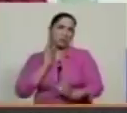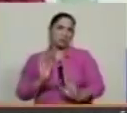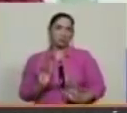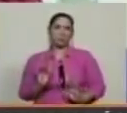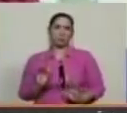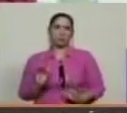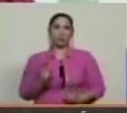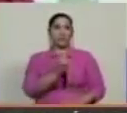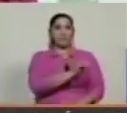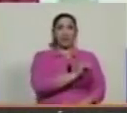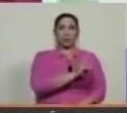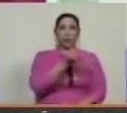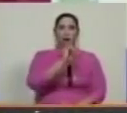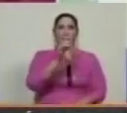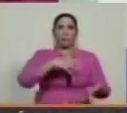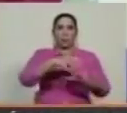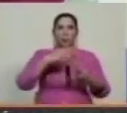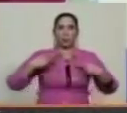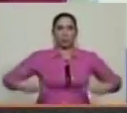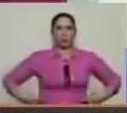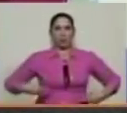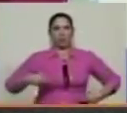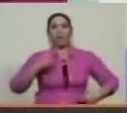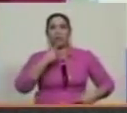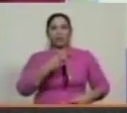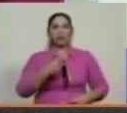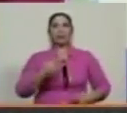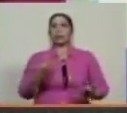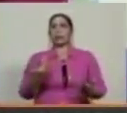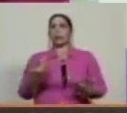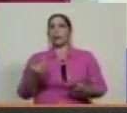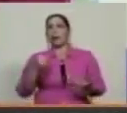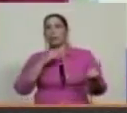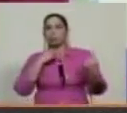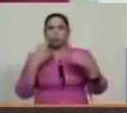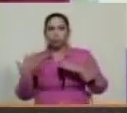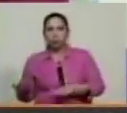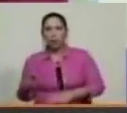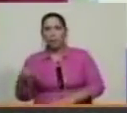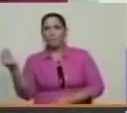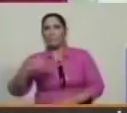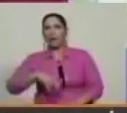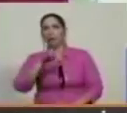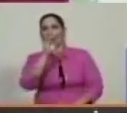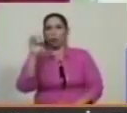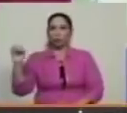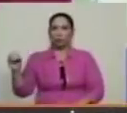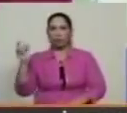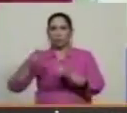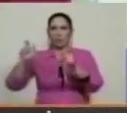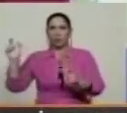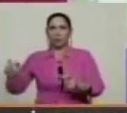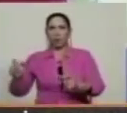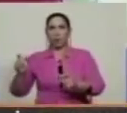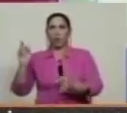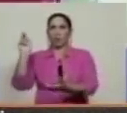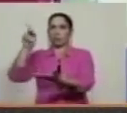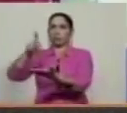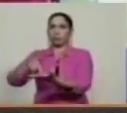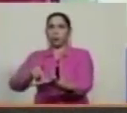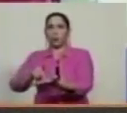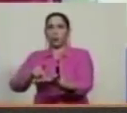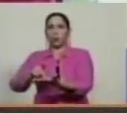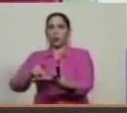en Venezuela hay crisis humanitaria, en vez de decir han asesinado más de 200 personas desde que llegó dirigentes sociales, desde que llegó Duque al